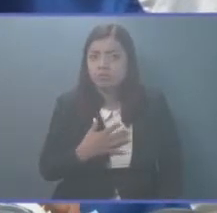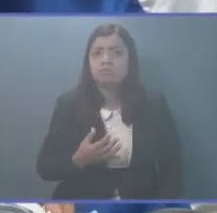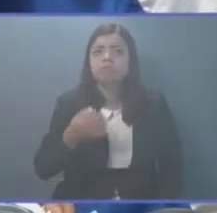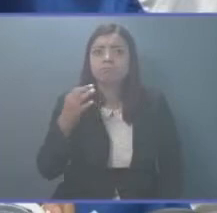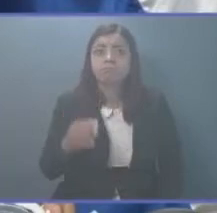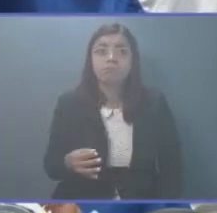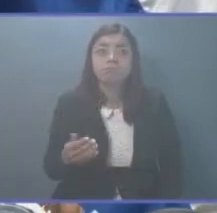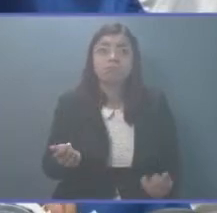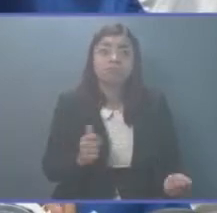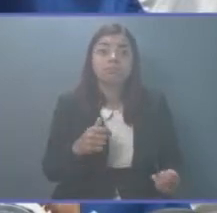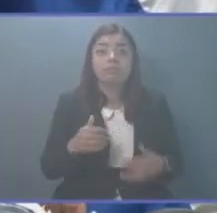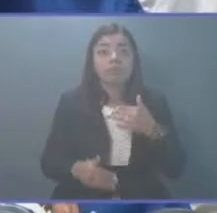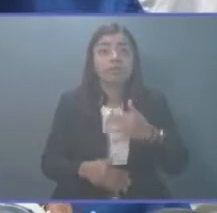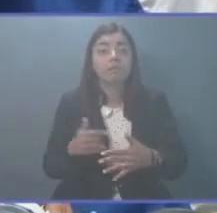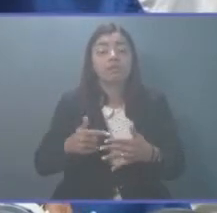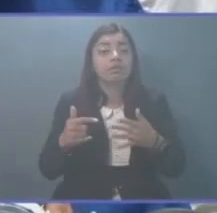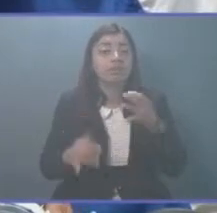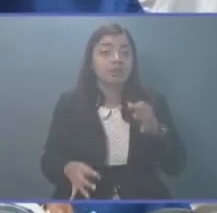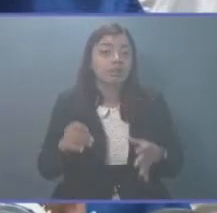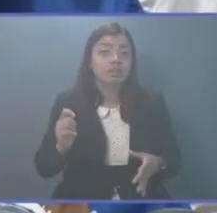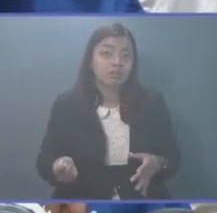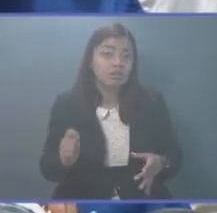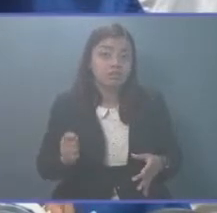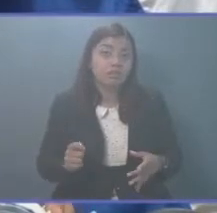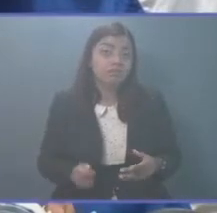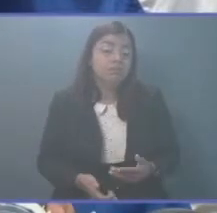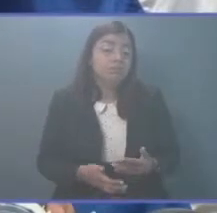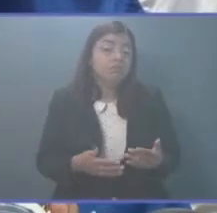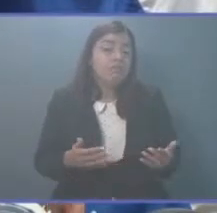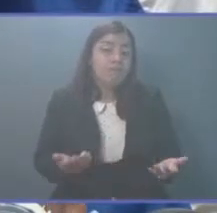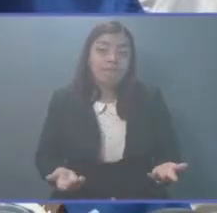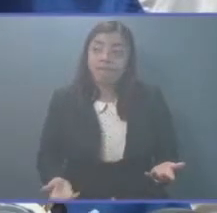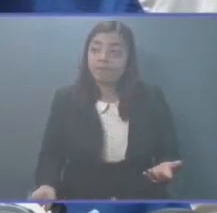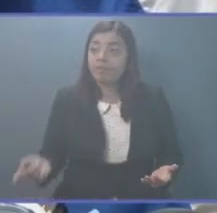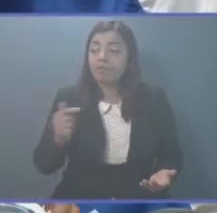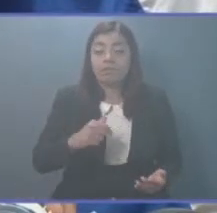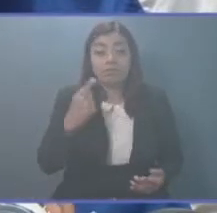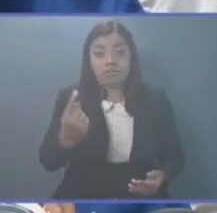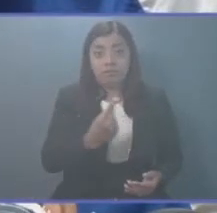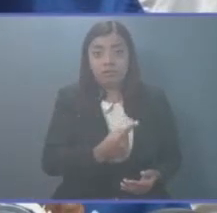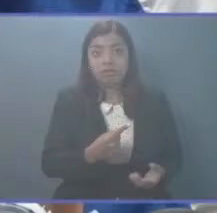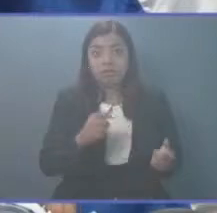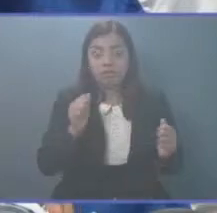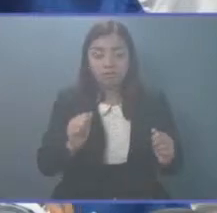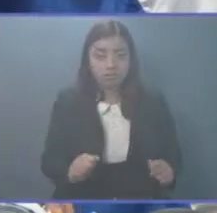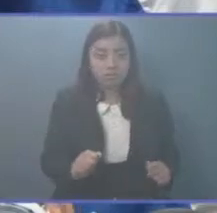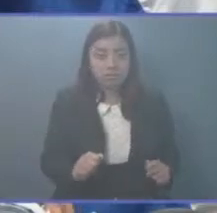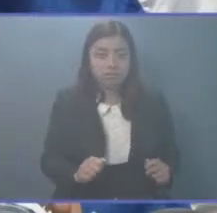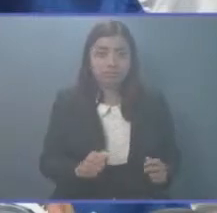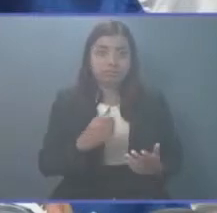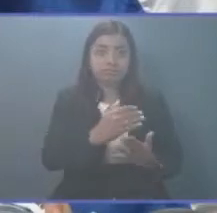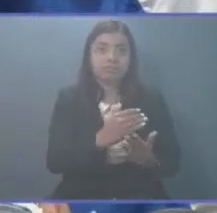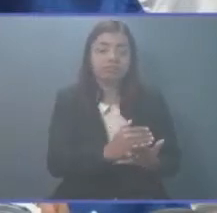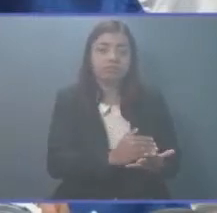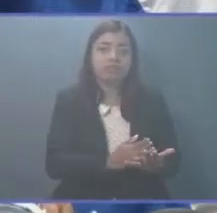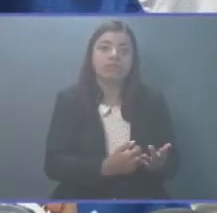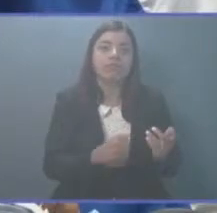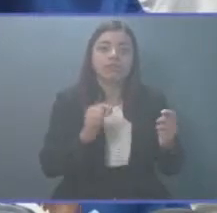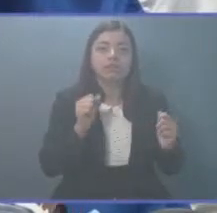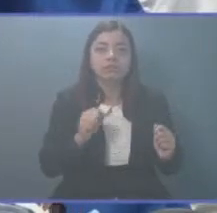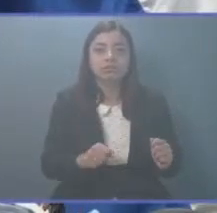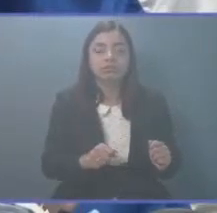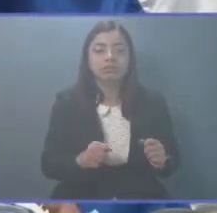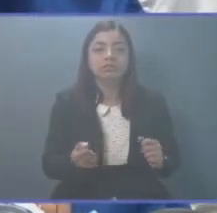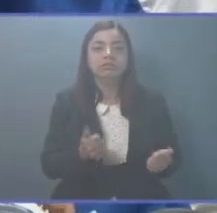mediante resolución judicial cuando no resultare responsabilidad para él en este caso. Y cuando los bienes se encuentren incautados y embargados preventivamente, operará